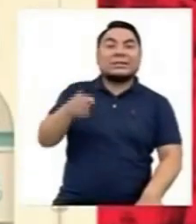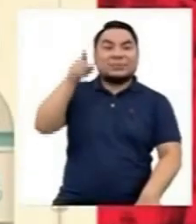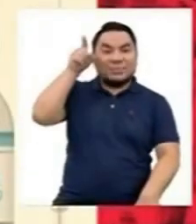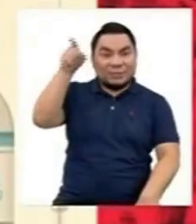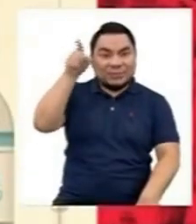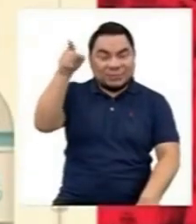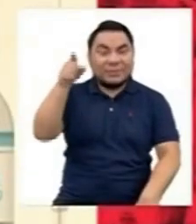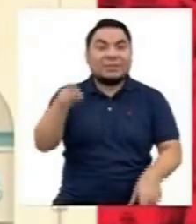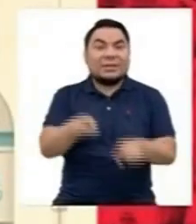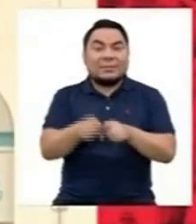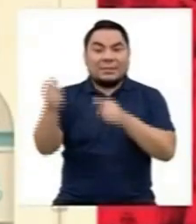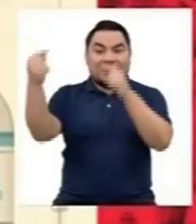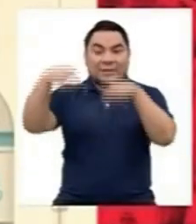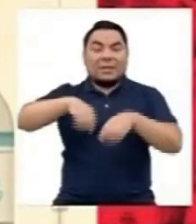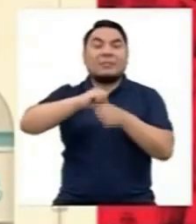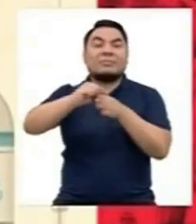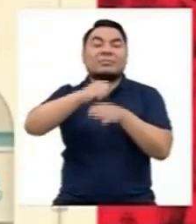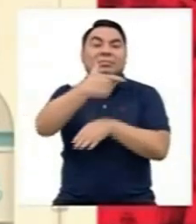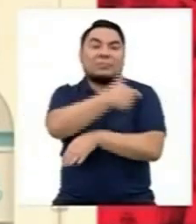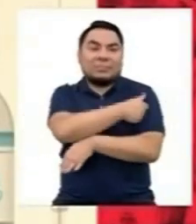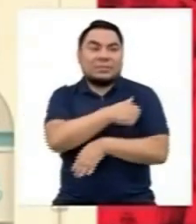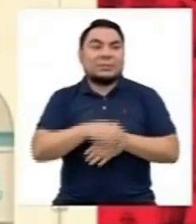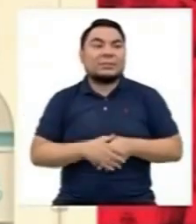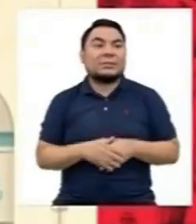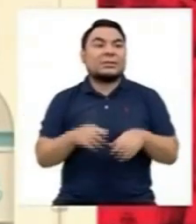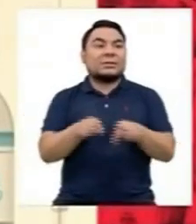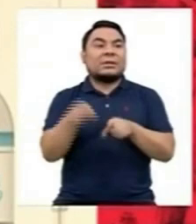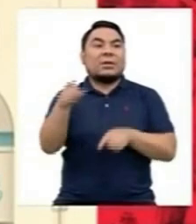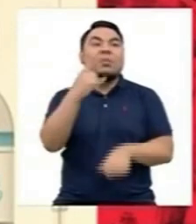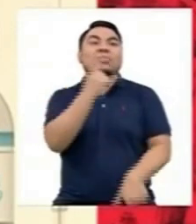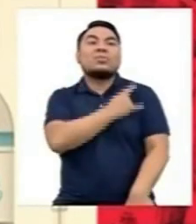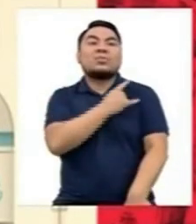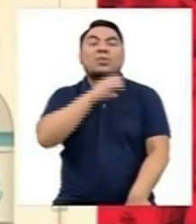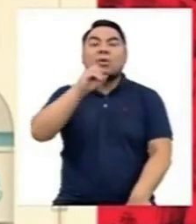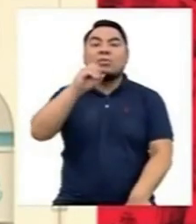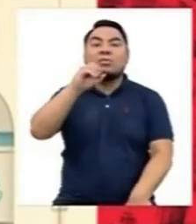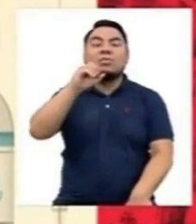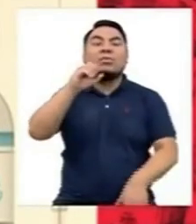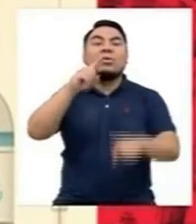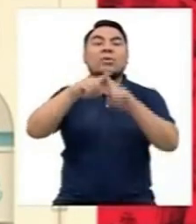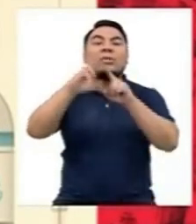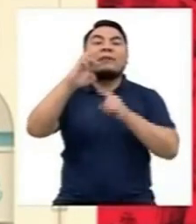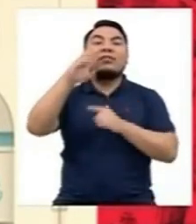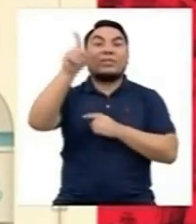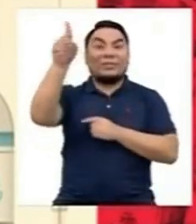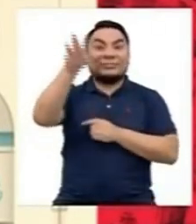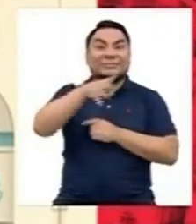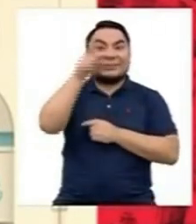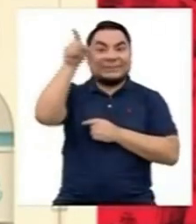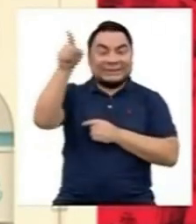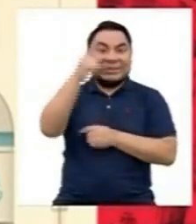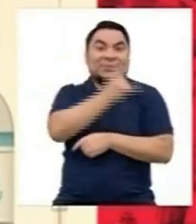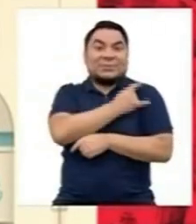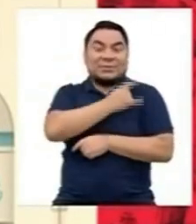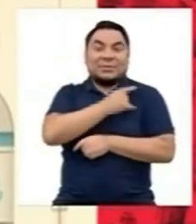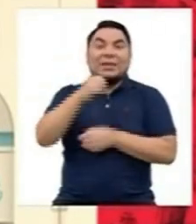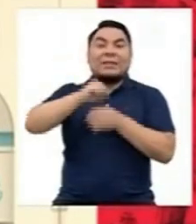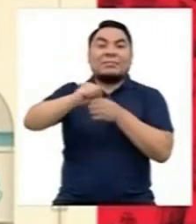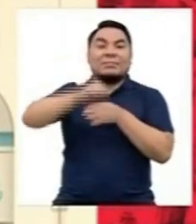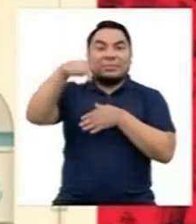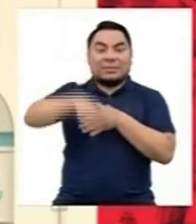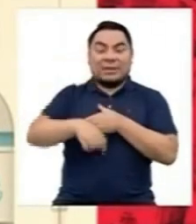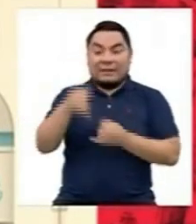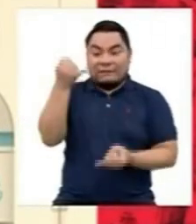menciono, ¿no? Como el de AstraZeneca, que debería culminar a fines de agosto. Johnson & Johnson, que va a iniciar en la quincena de